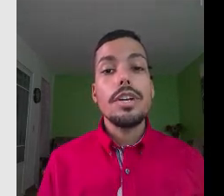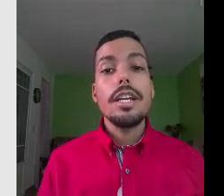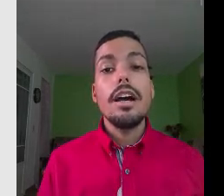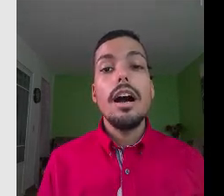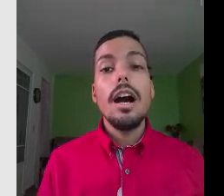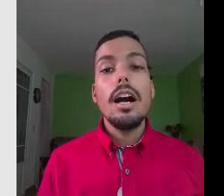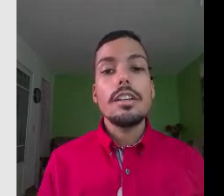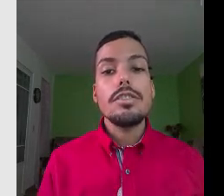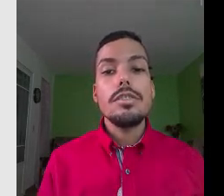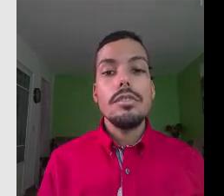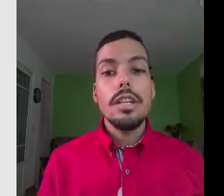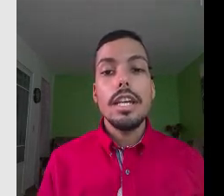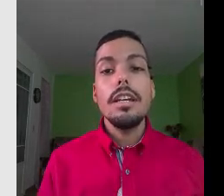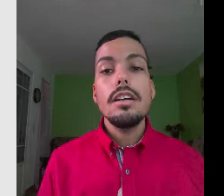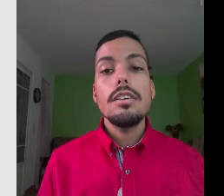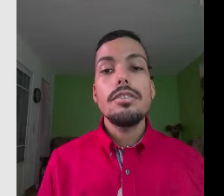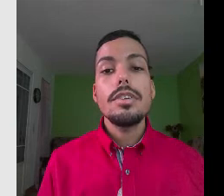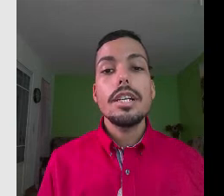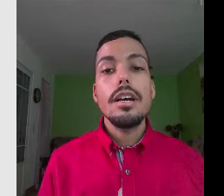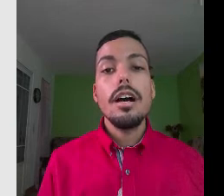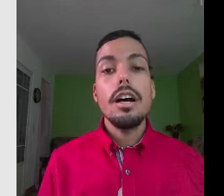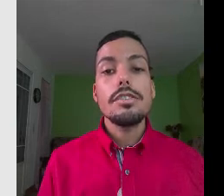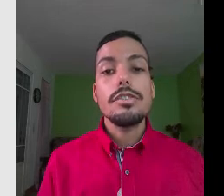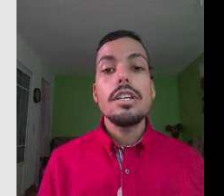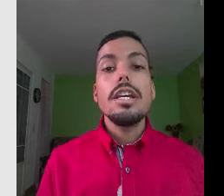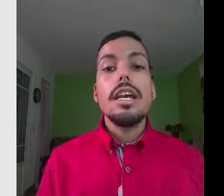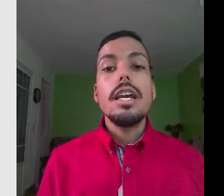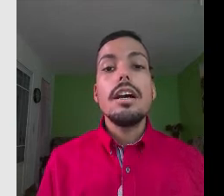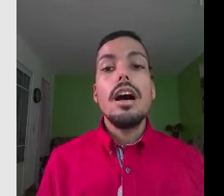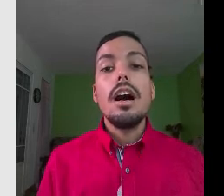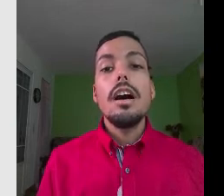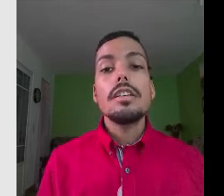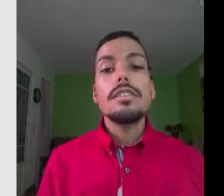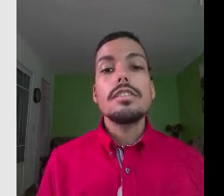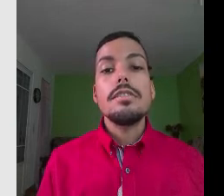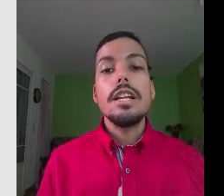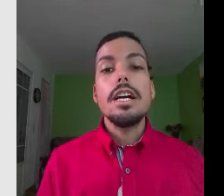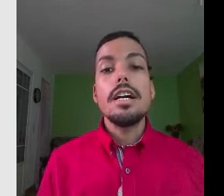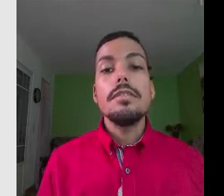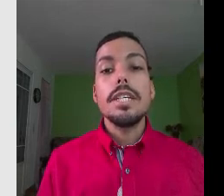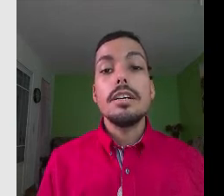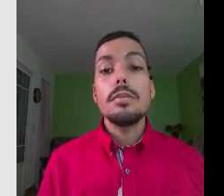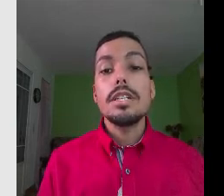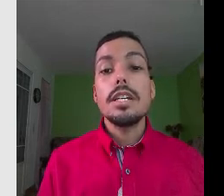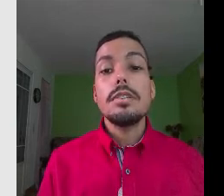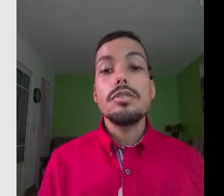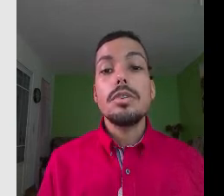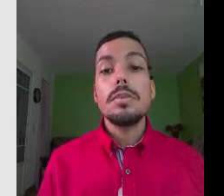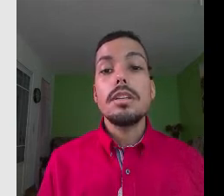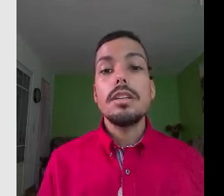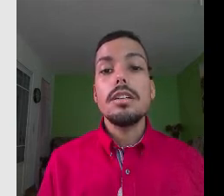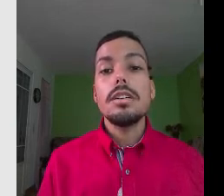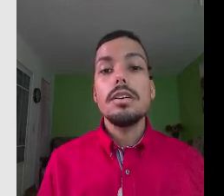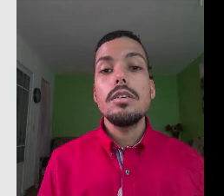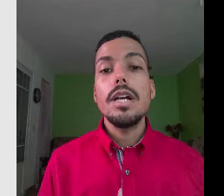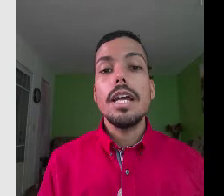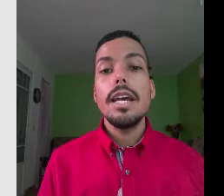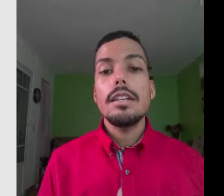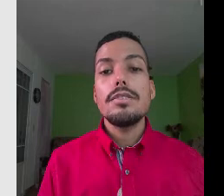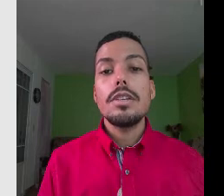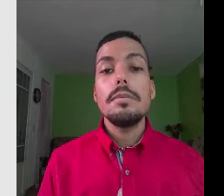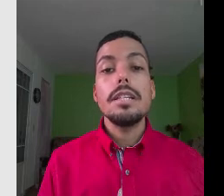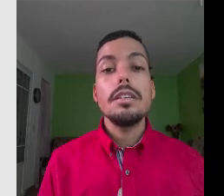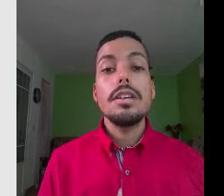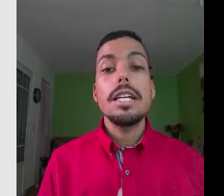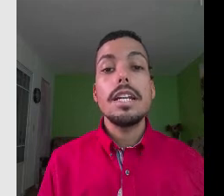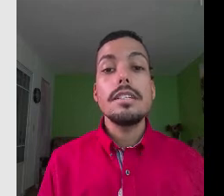our friend Ox. Okay, our friend Ox. And Ox, la, mire cómo se escribe su nombre, the letter O and